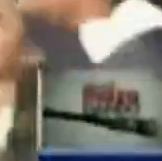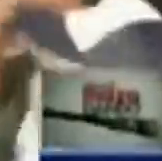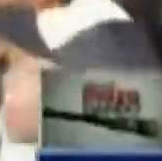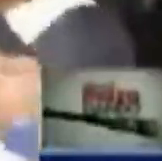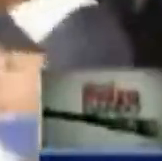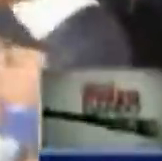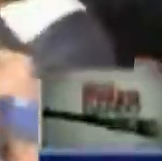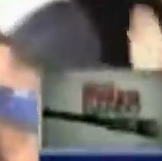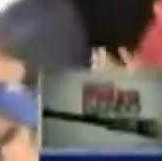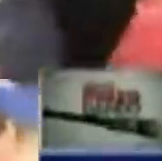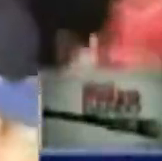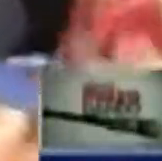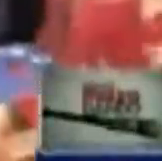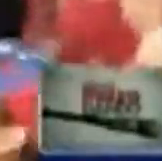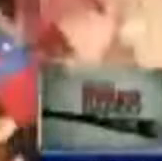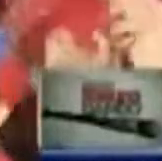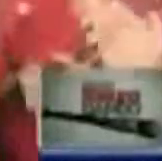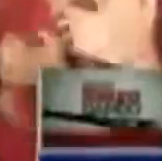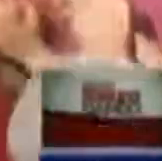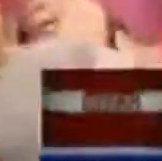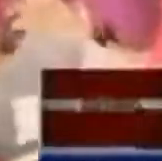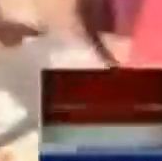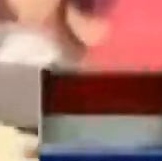alegría alegría felicidad